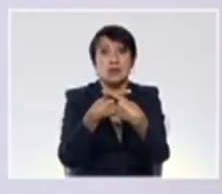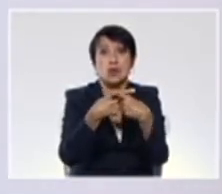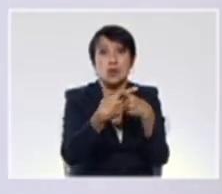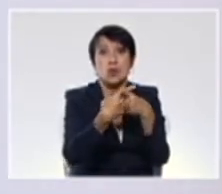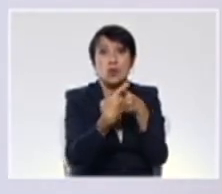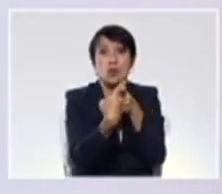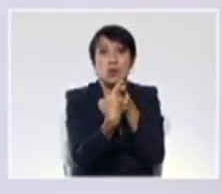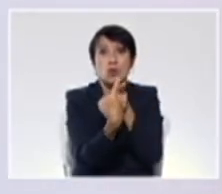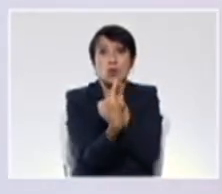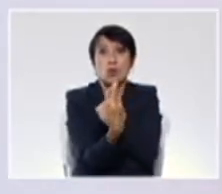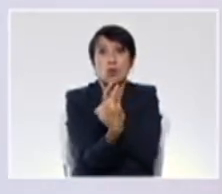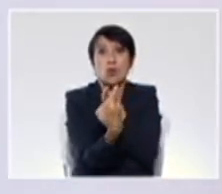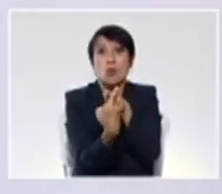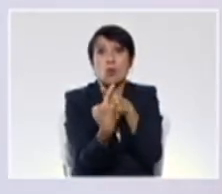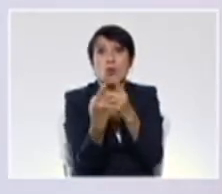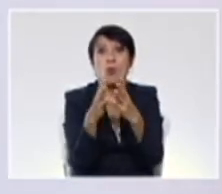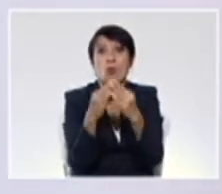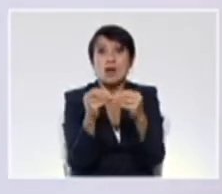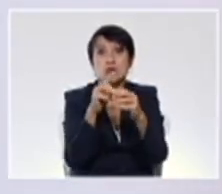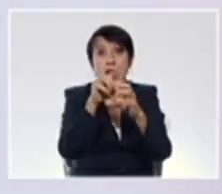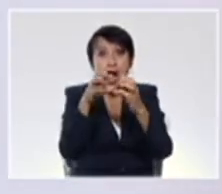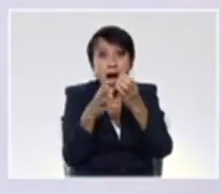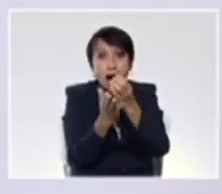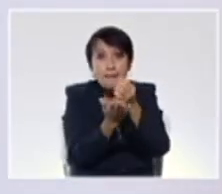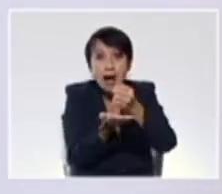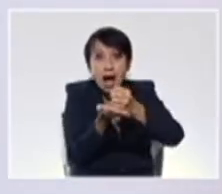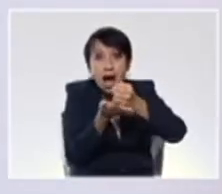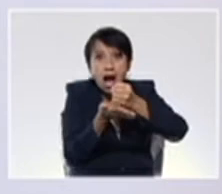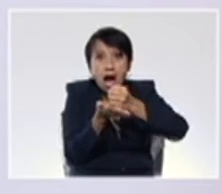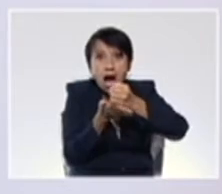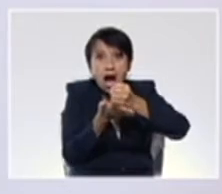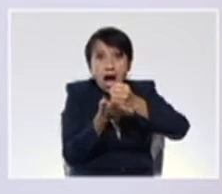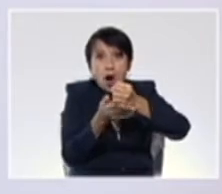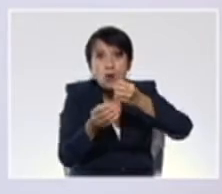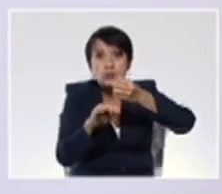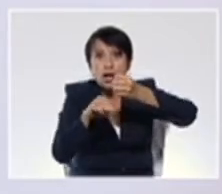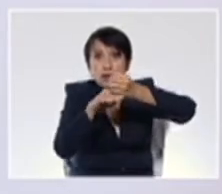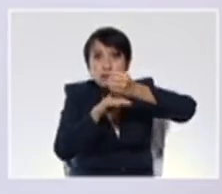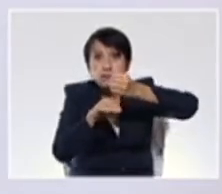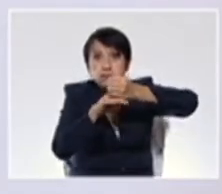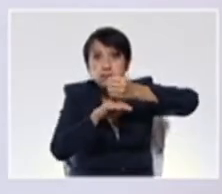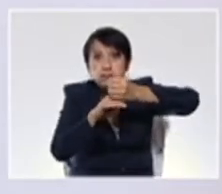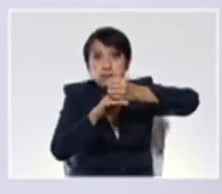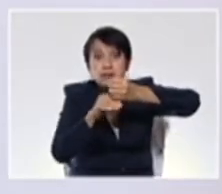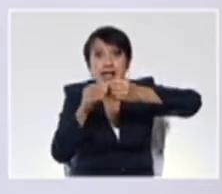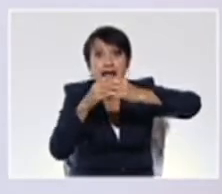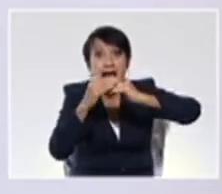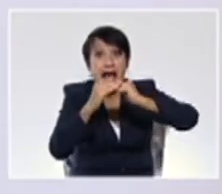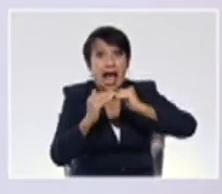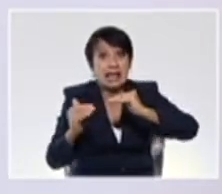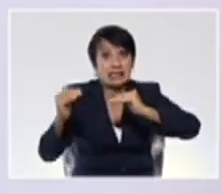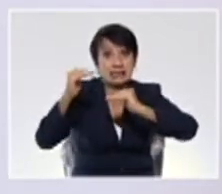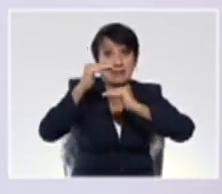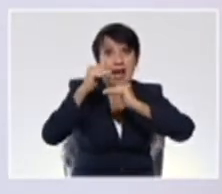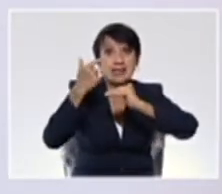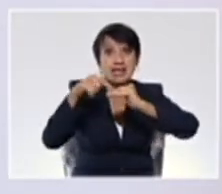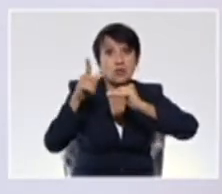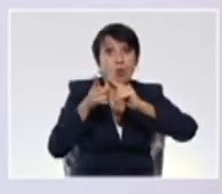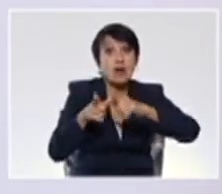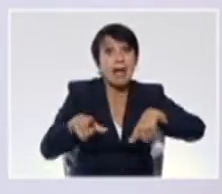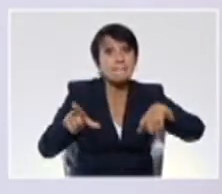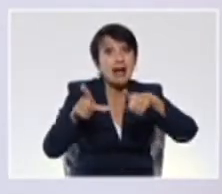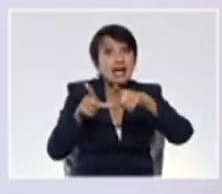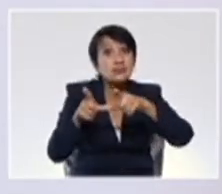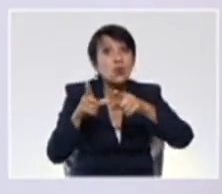Fíjense que el aspa de abajo, la inferior, y hay una superior, ¿verdad? Pero la inferior tiene un espacio que